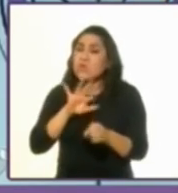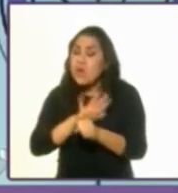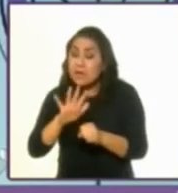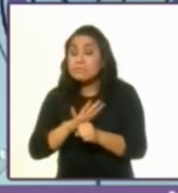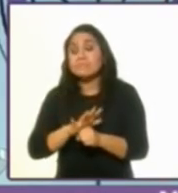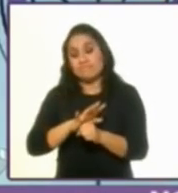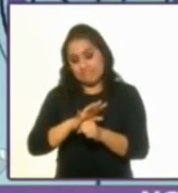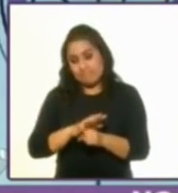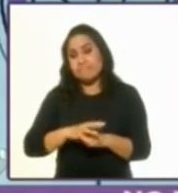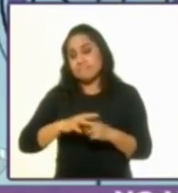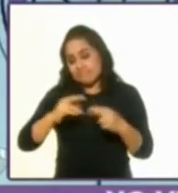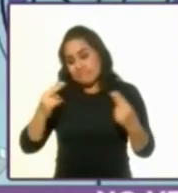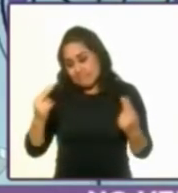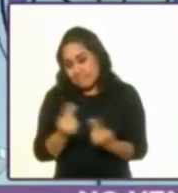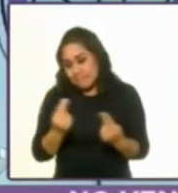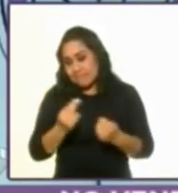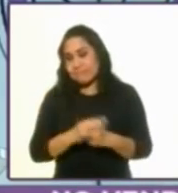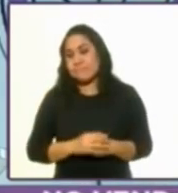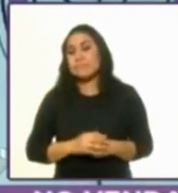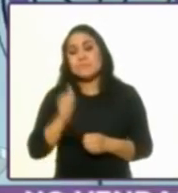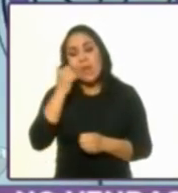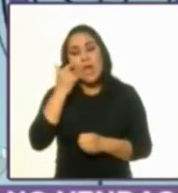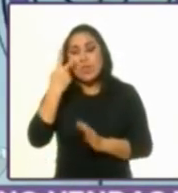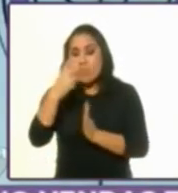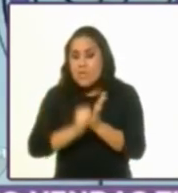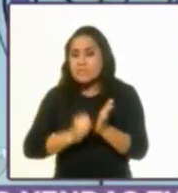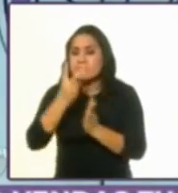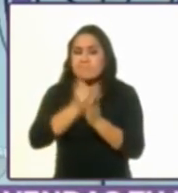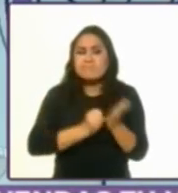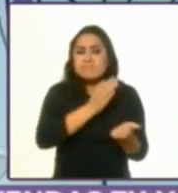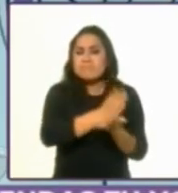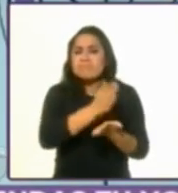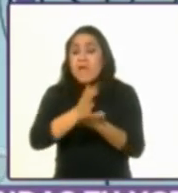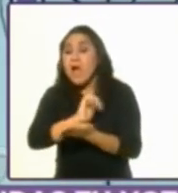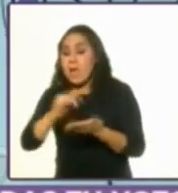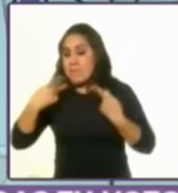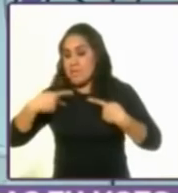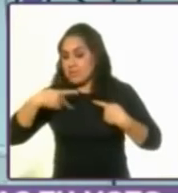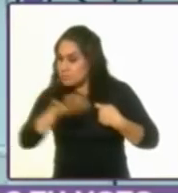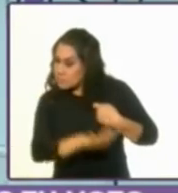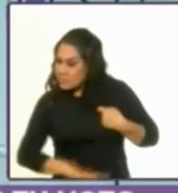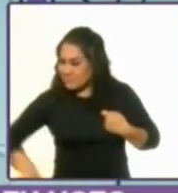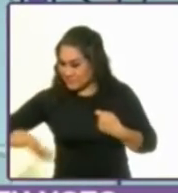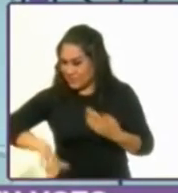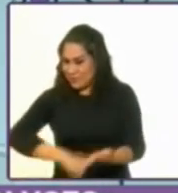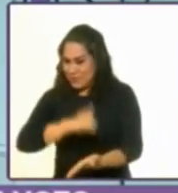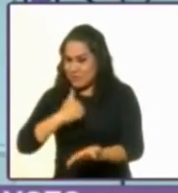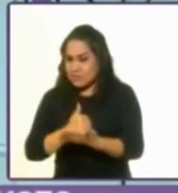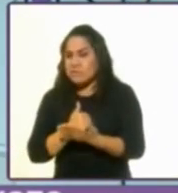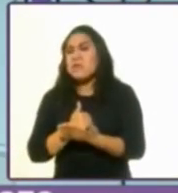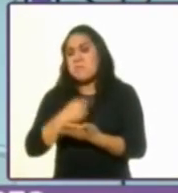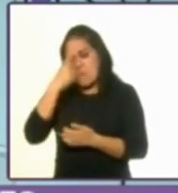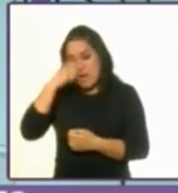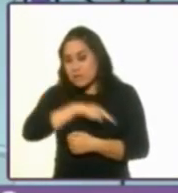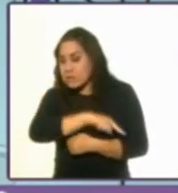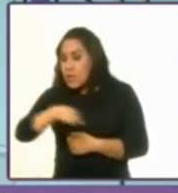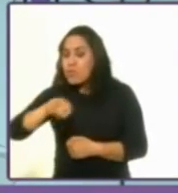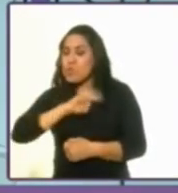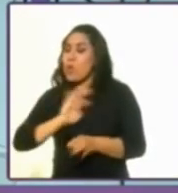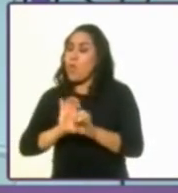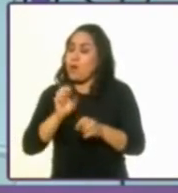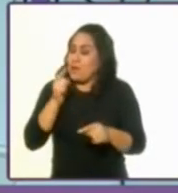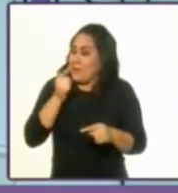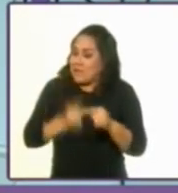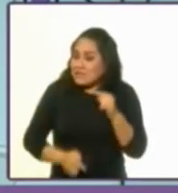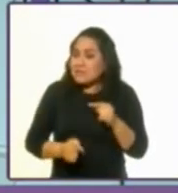necesario hacer jornadas bimestrales a cada uno de nuestros habitantes para que pueda puedan prevenir cualquier tipo